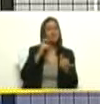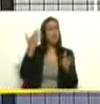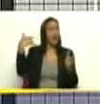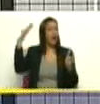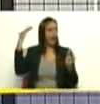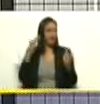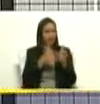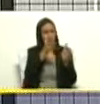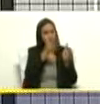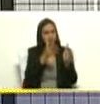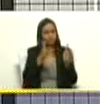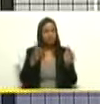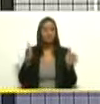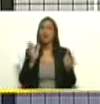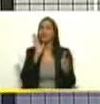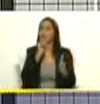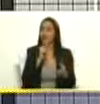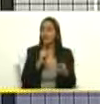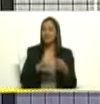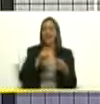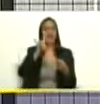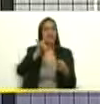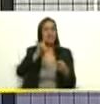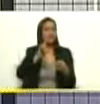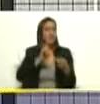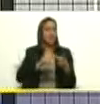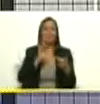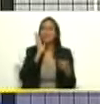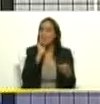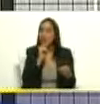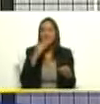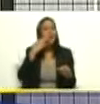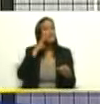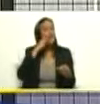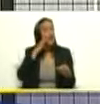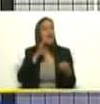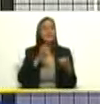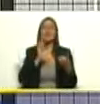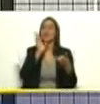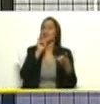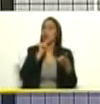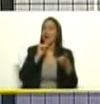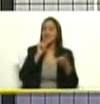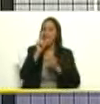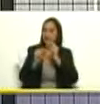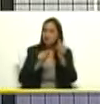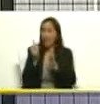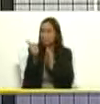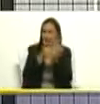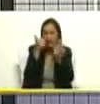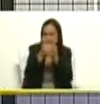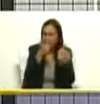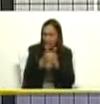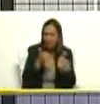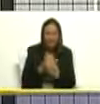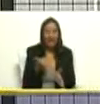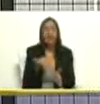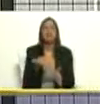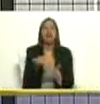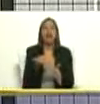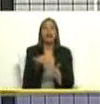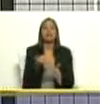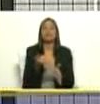no había Instagram no había Facebook no había Twitter porque si no hubiera sido peor una profecía